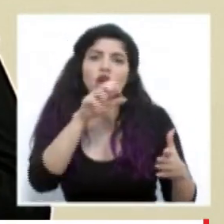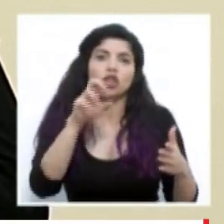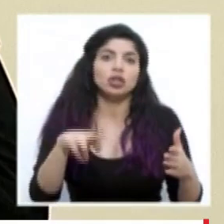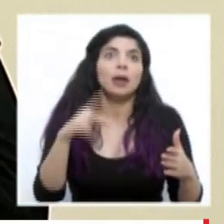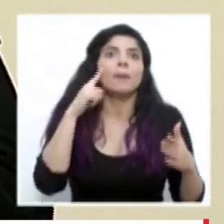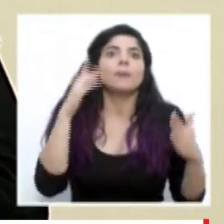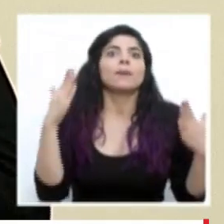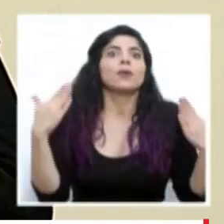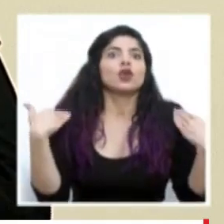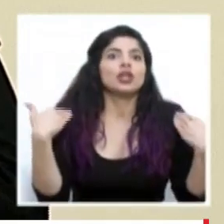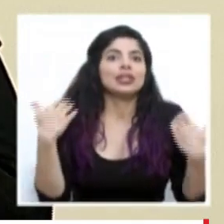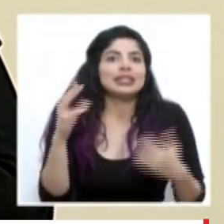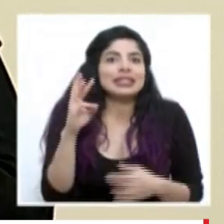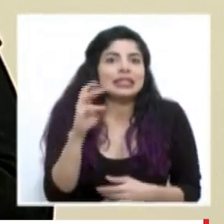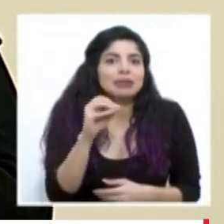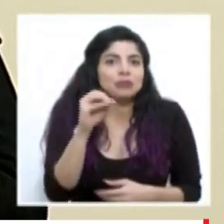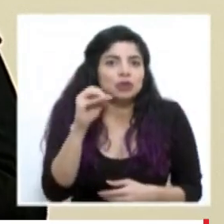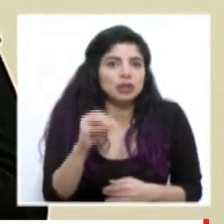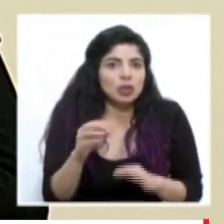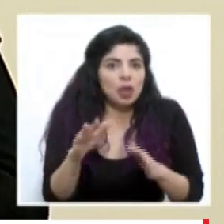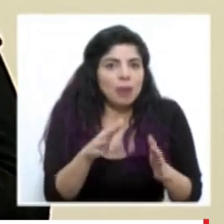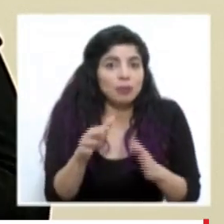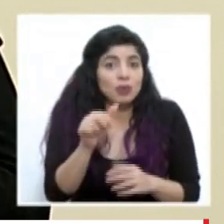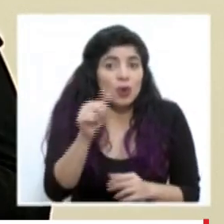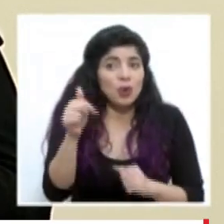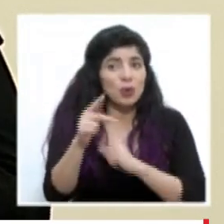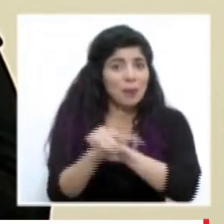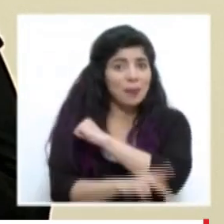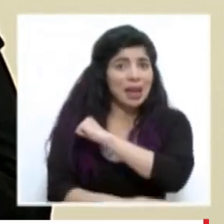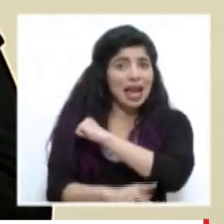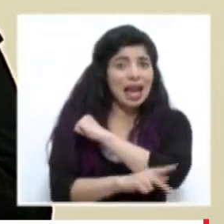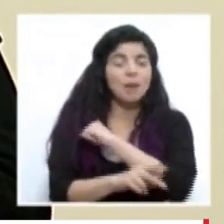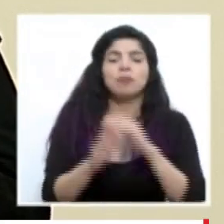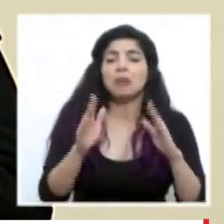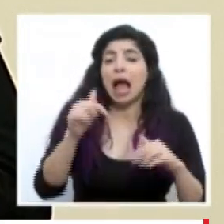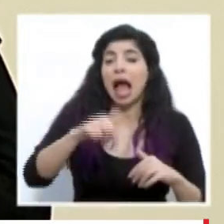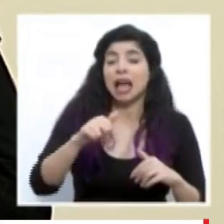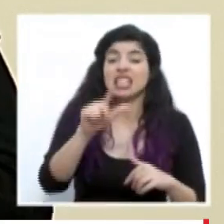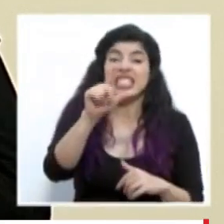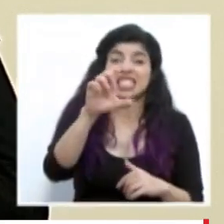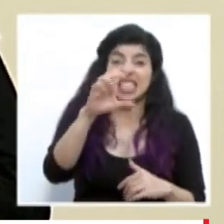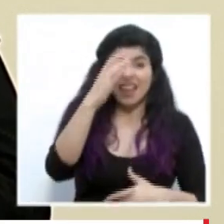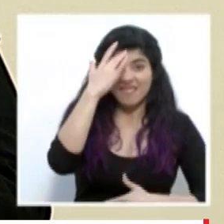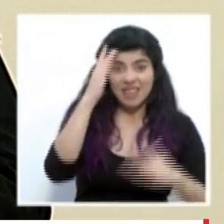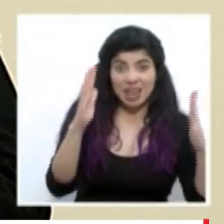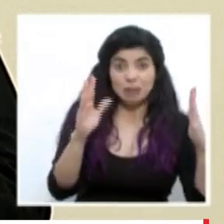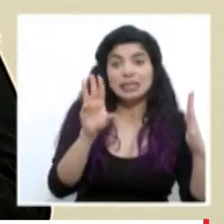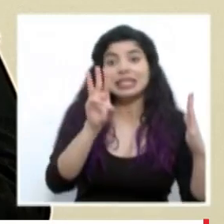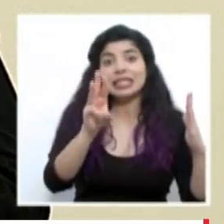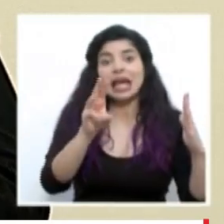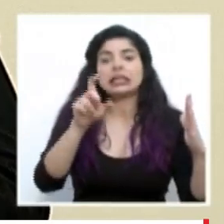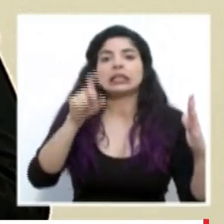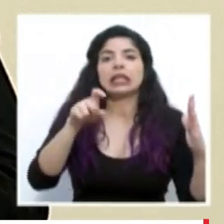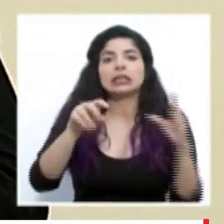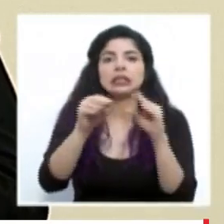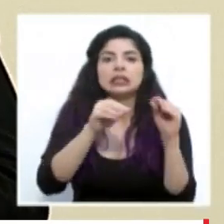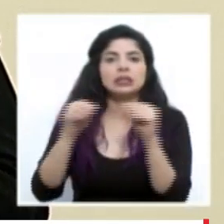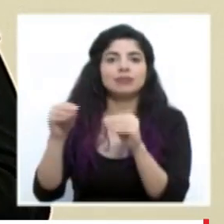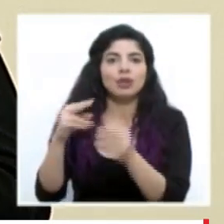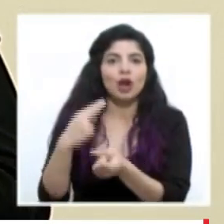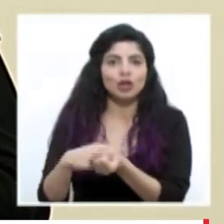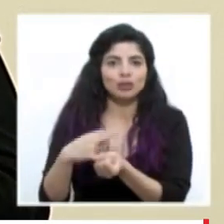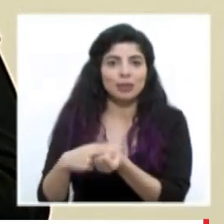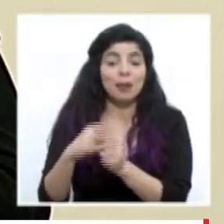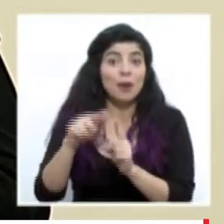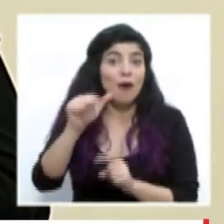Rica por dicha es de un 6% más o menos, en otros países, aquí de 100 que se enferman, 6 van a ocupar una cama de hospital,